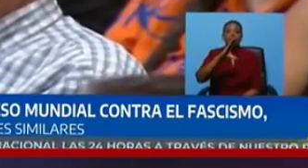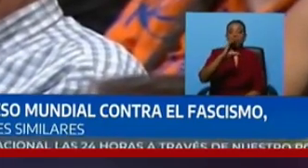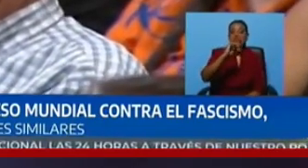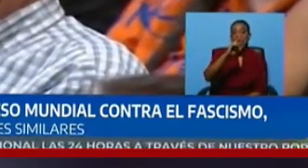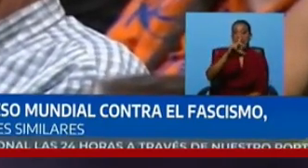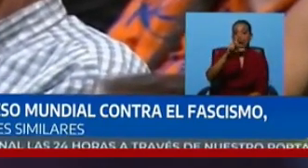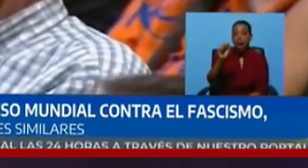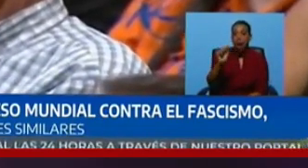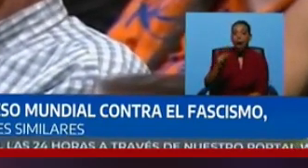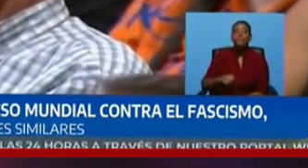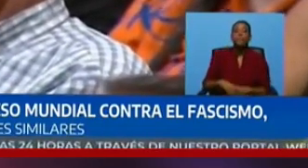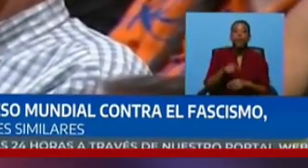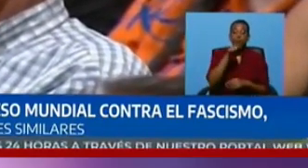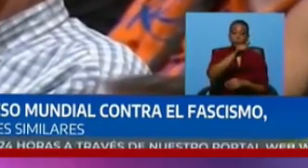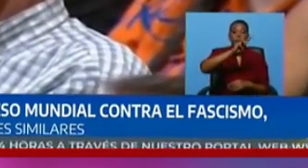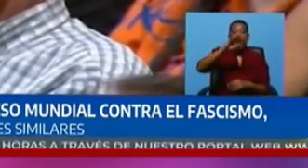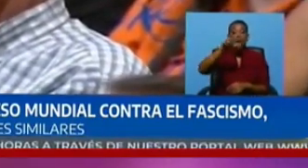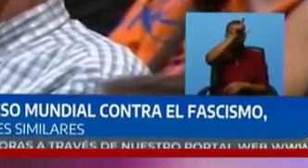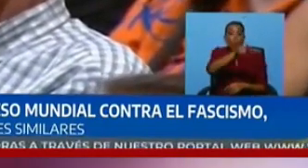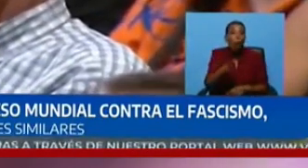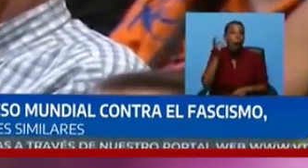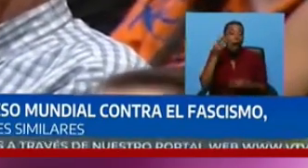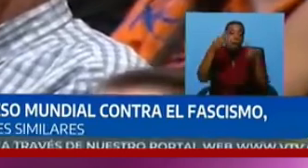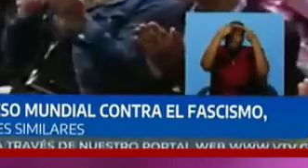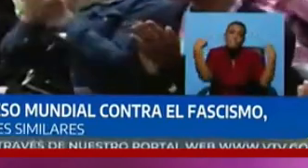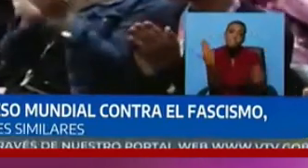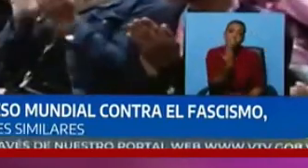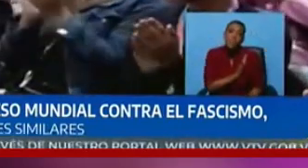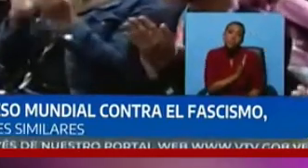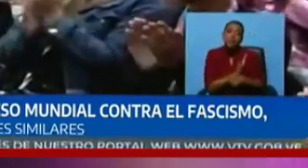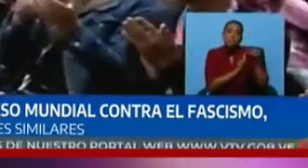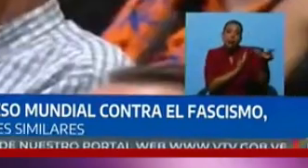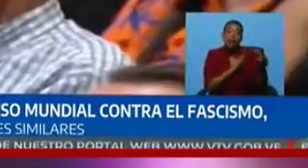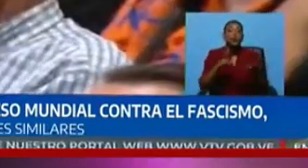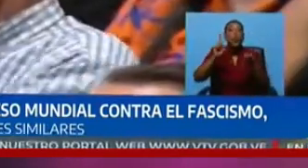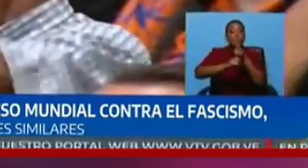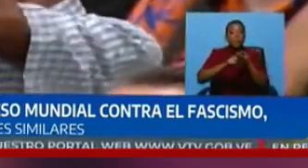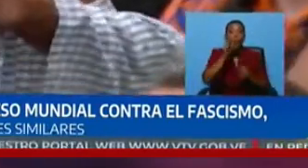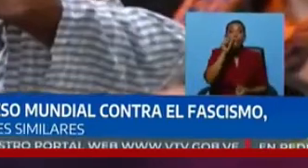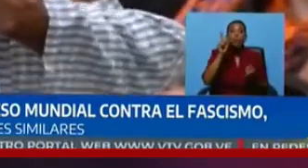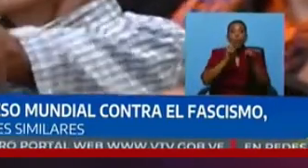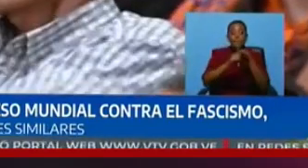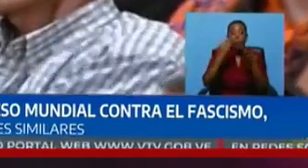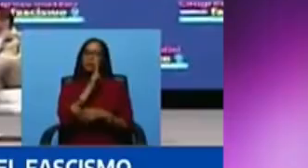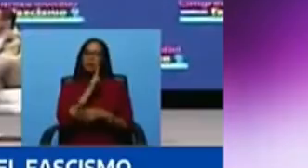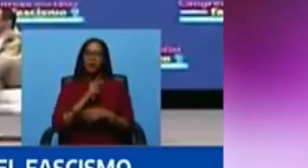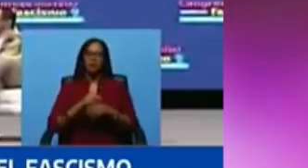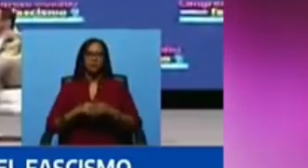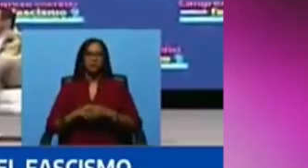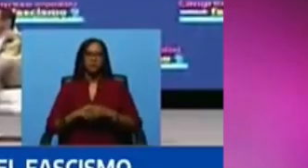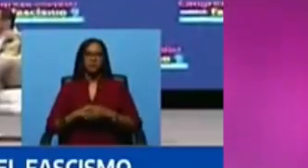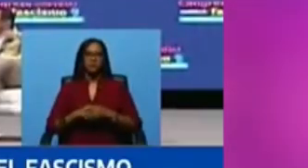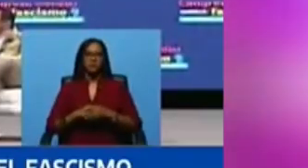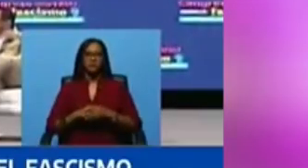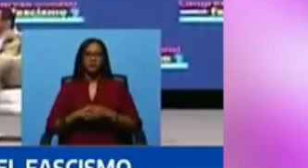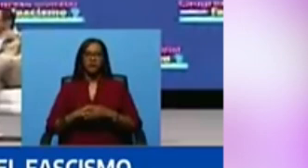palestino y un llamado a la conciencia internacional para que no siga permitiendo estas atrocidades.